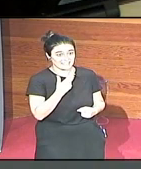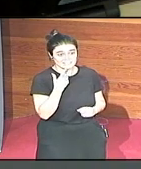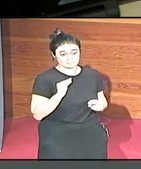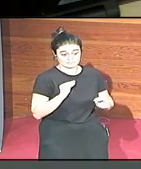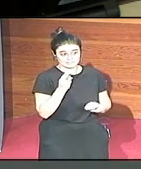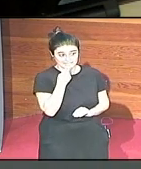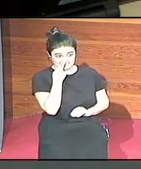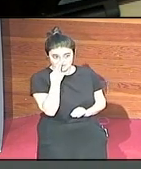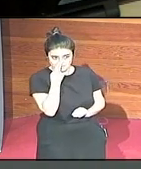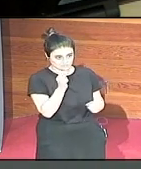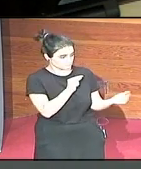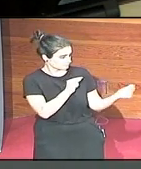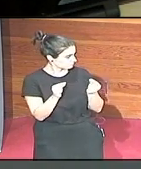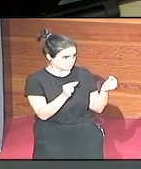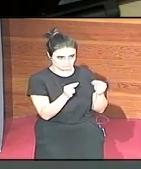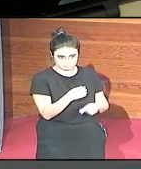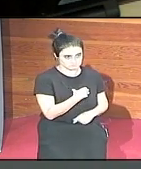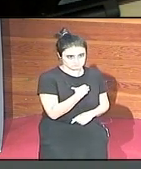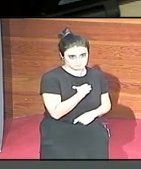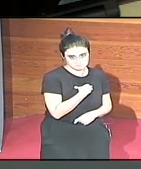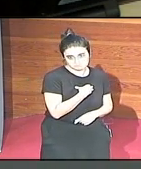no se pueden discutir